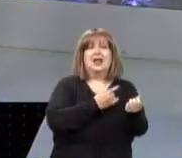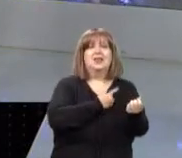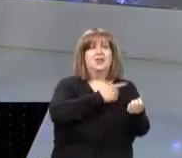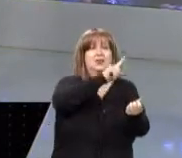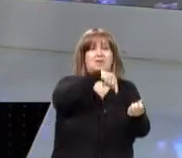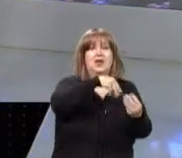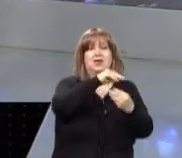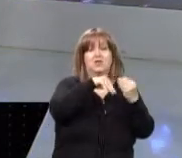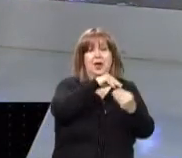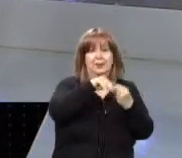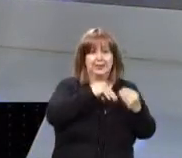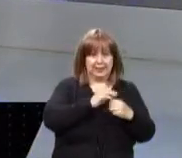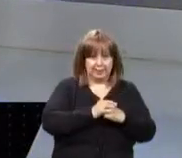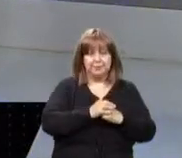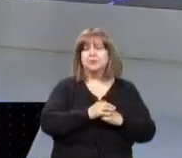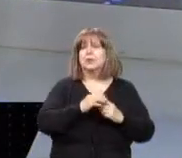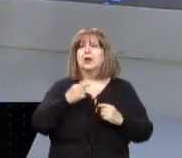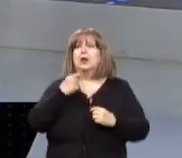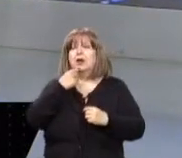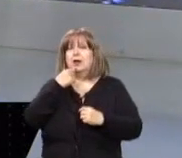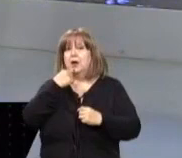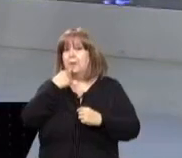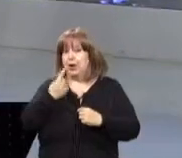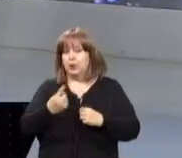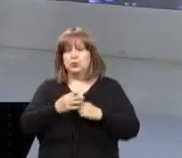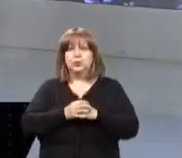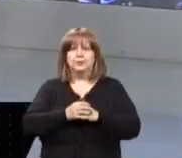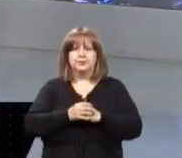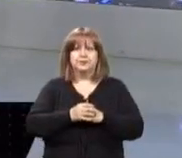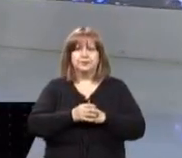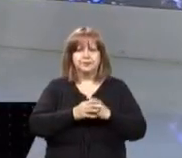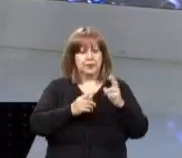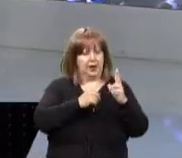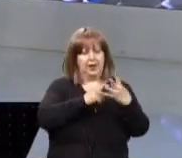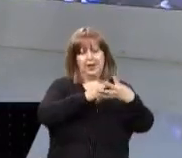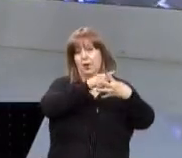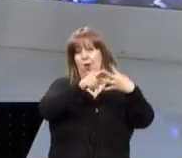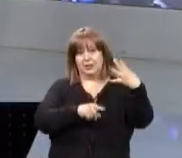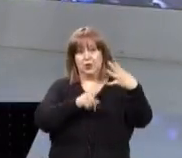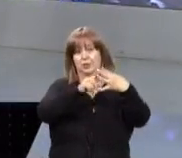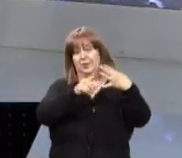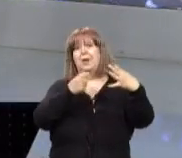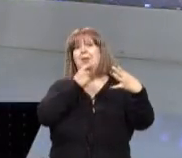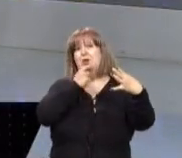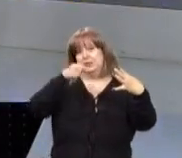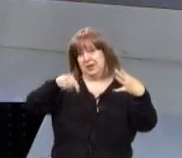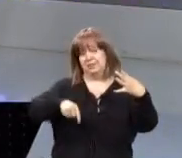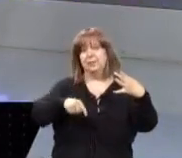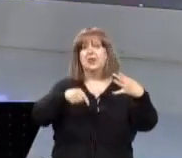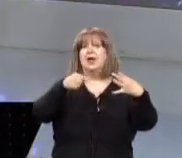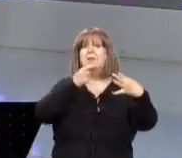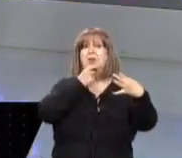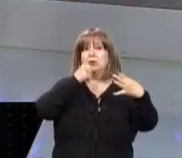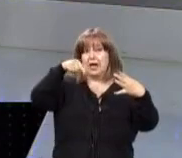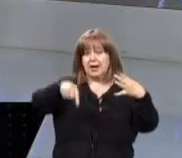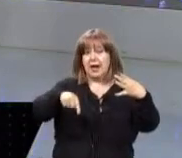hayan sido secuestradas allá en Buenos Aires y no acá en Mendoza? En los tres casos de los nietos recuperados, de las nietas recuperadas en definitiva, ¿eran de acá